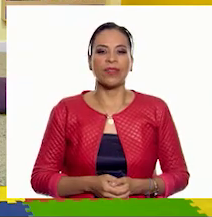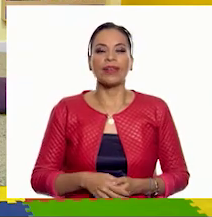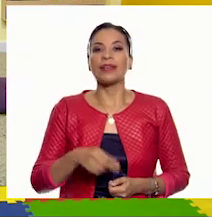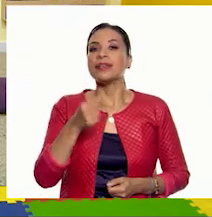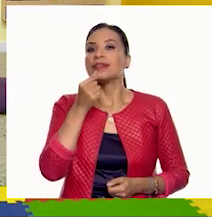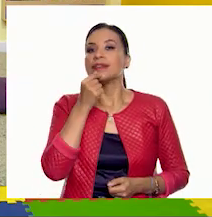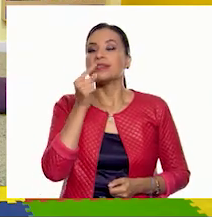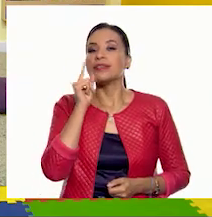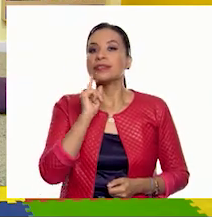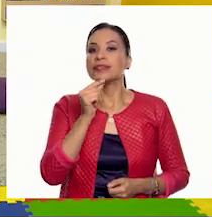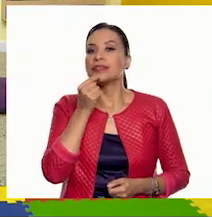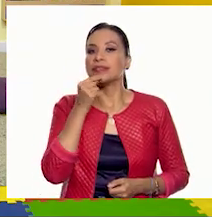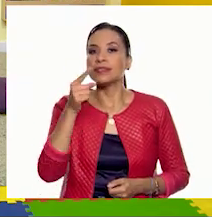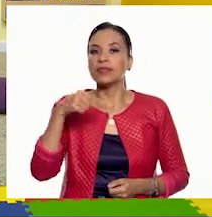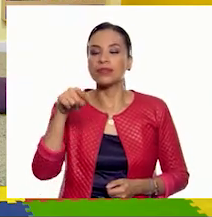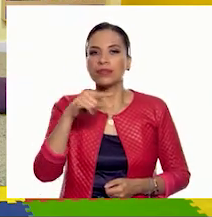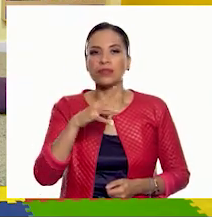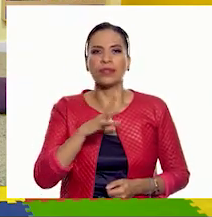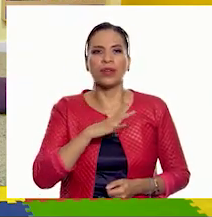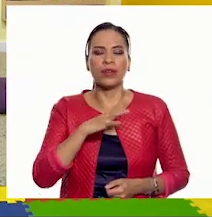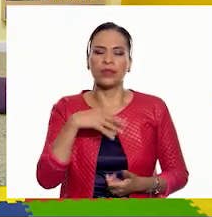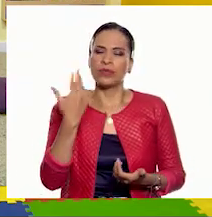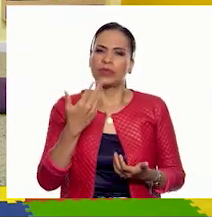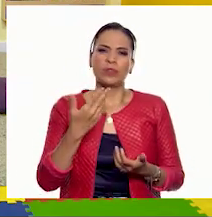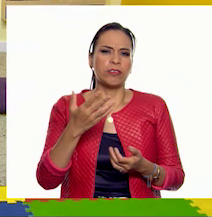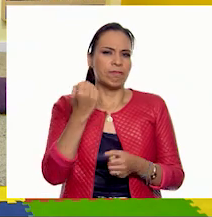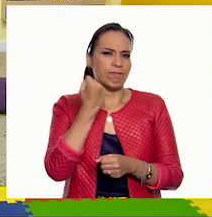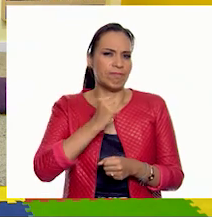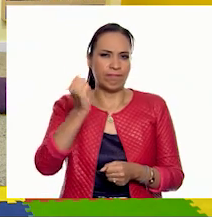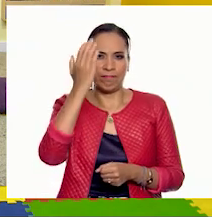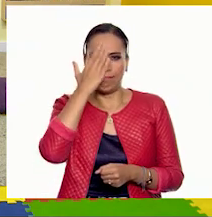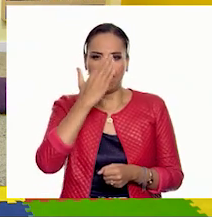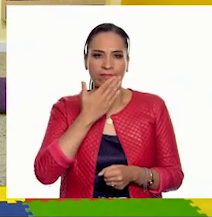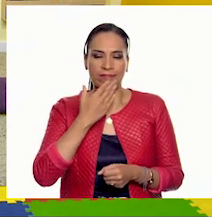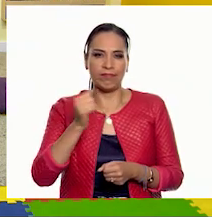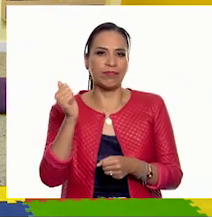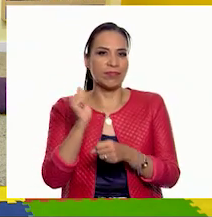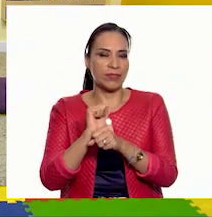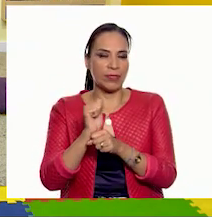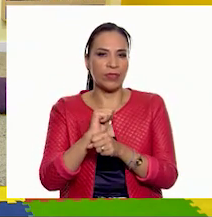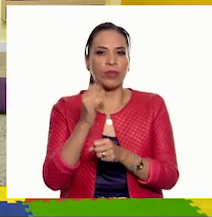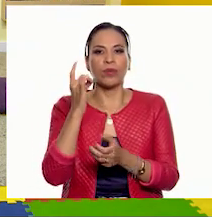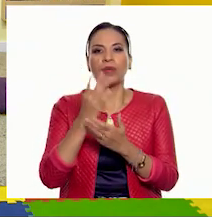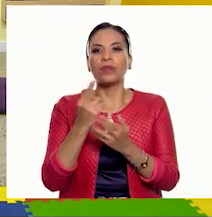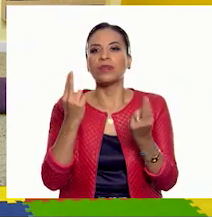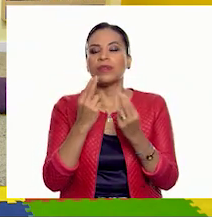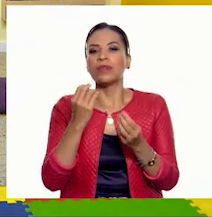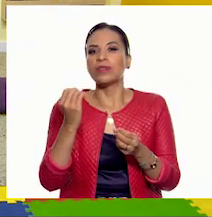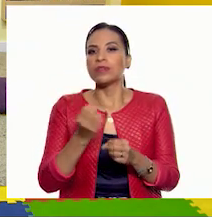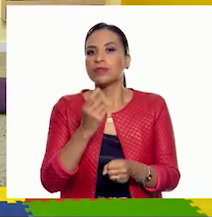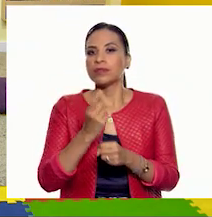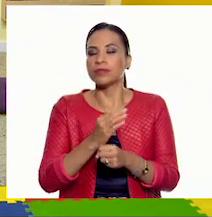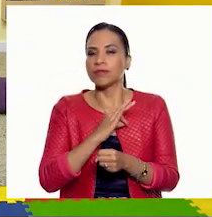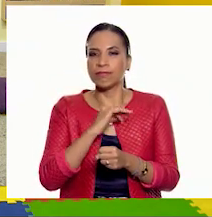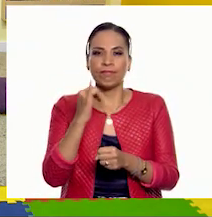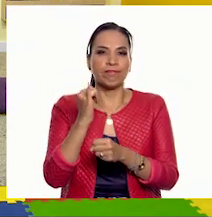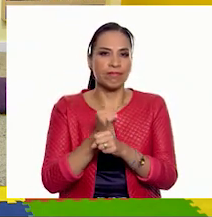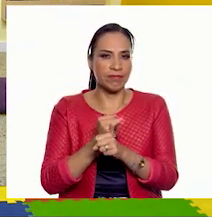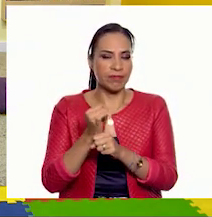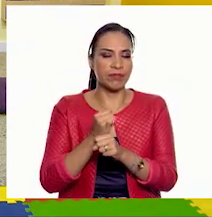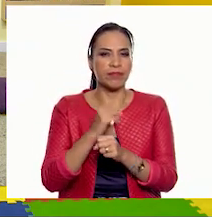Las niñas y los niños guardan un gran potencial artístico y solo requieren de oportunidades para